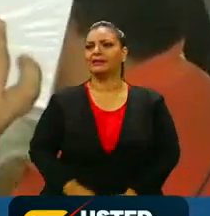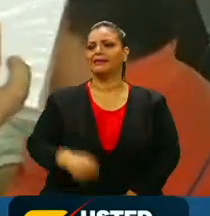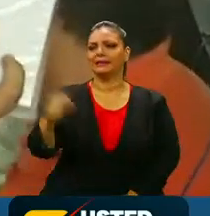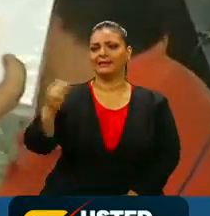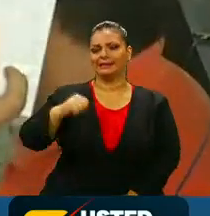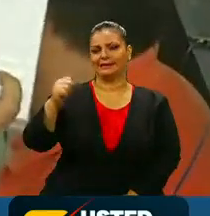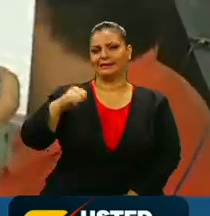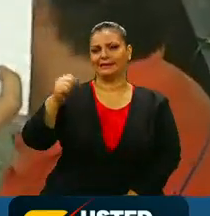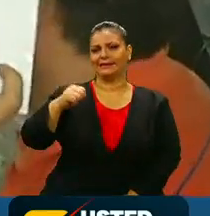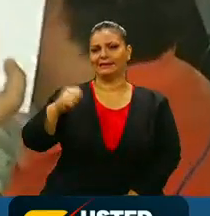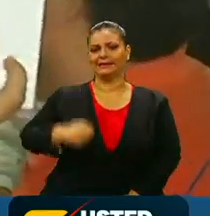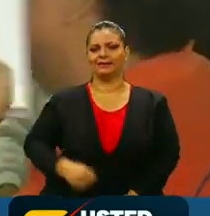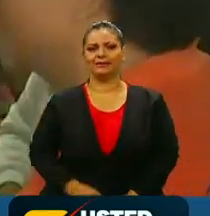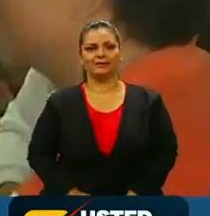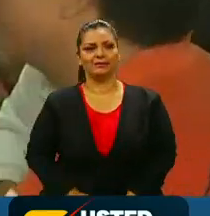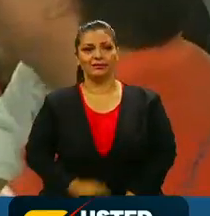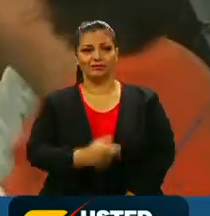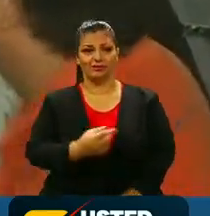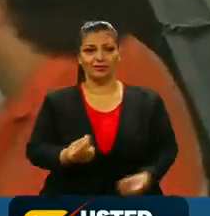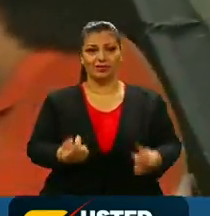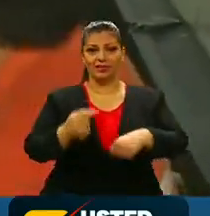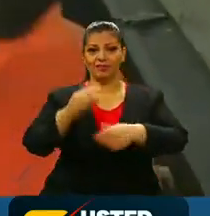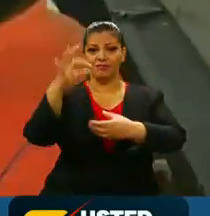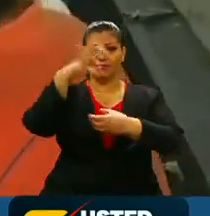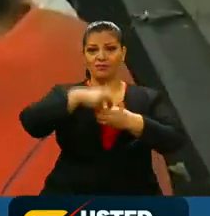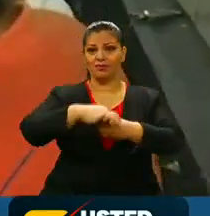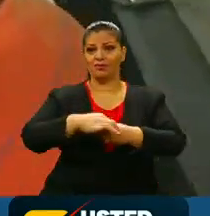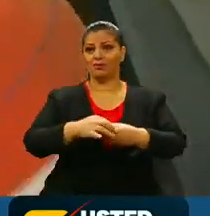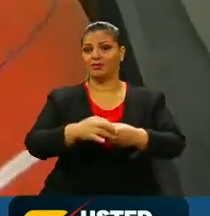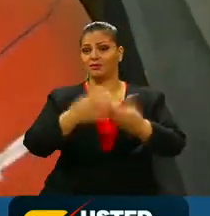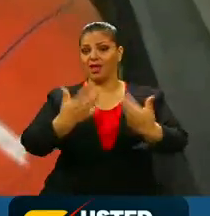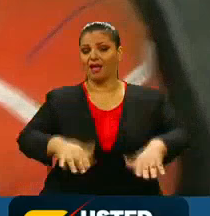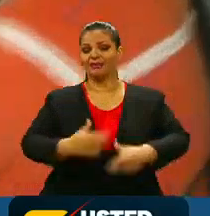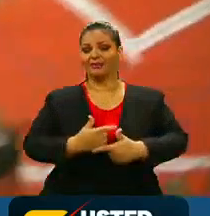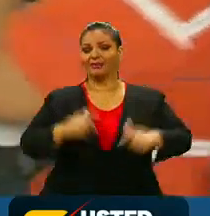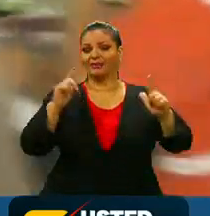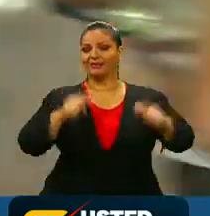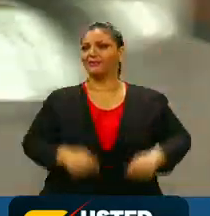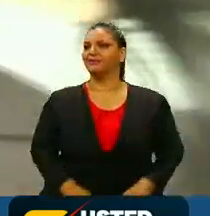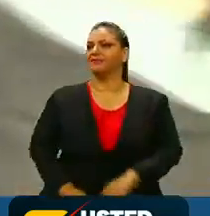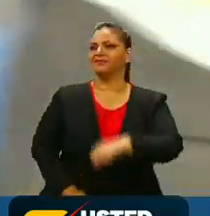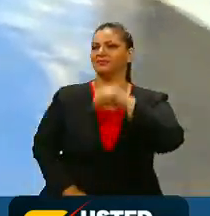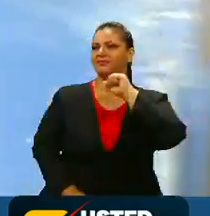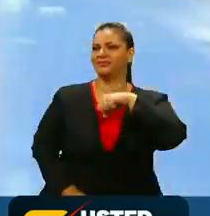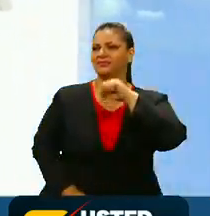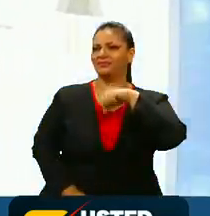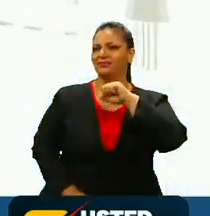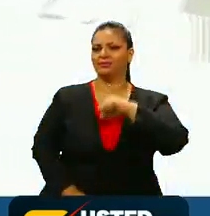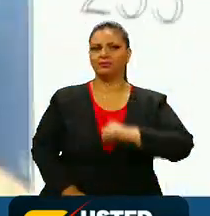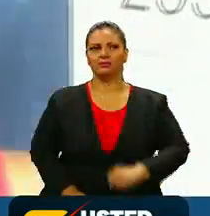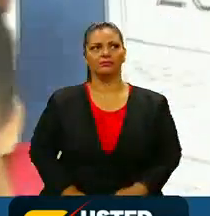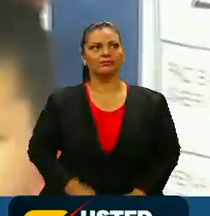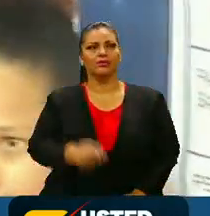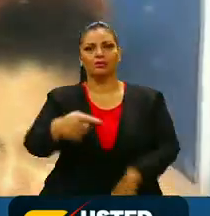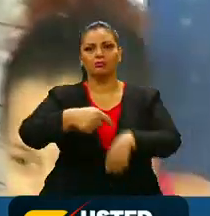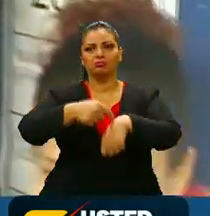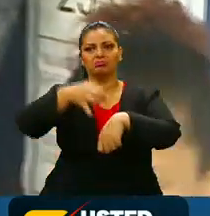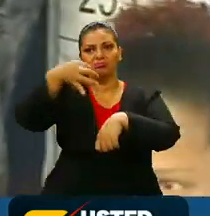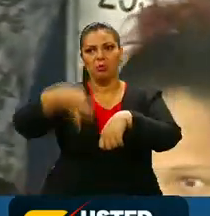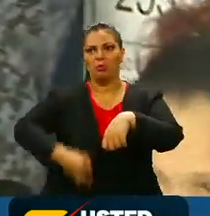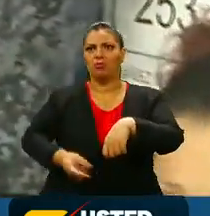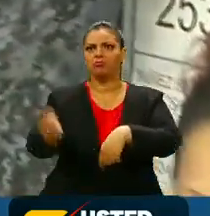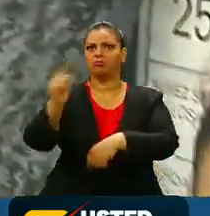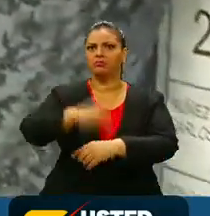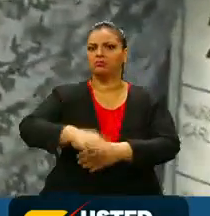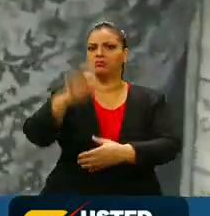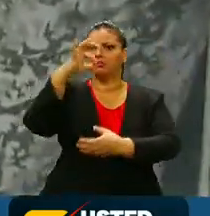las urnas. Tiene que desocuparse lo más pronto posible. Algo así. Amigo, usted también vino puntual aquí a ejercer su derecho. Ah, sí,